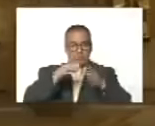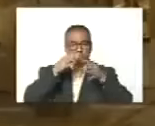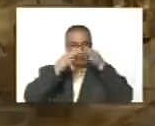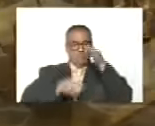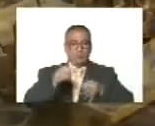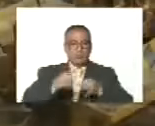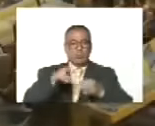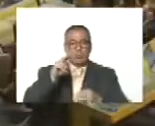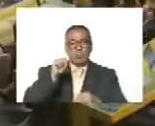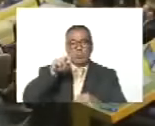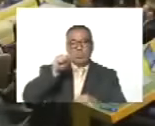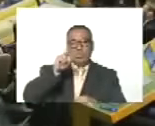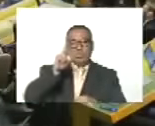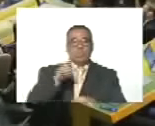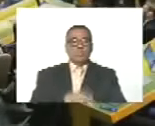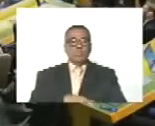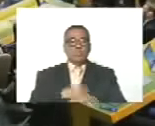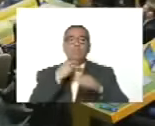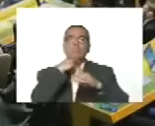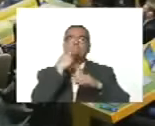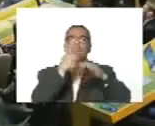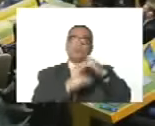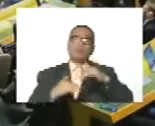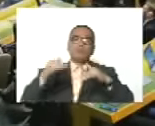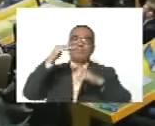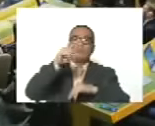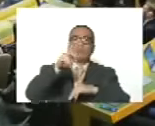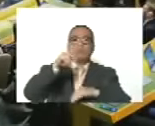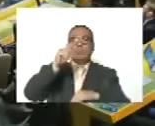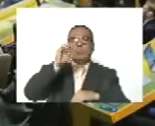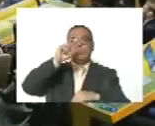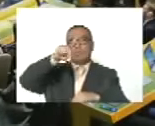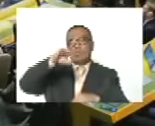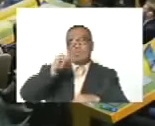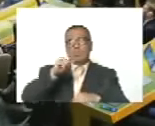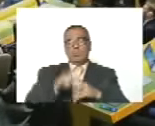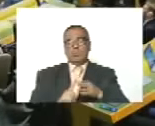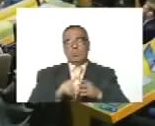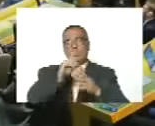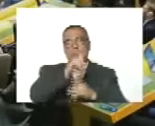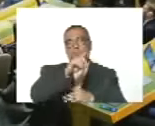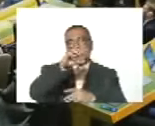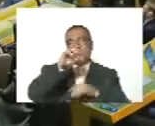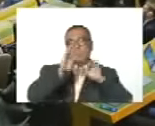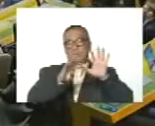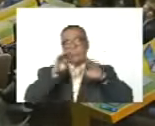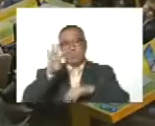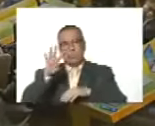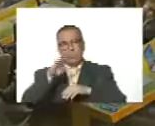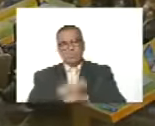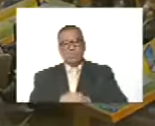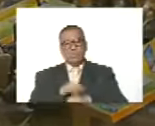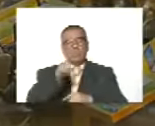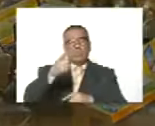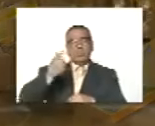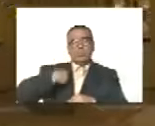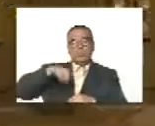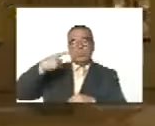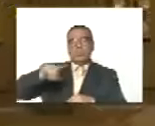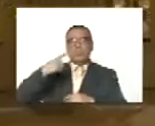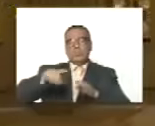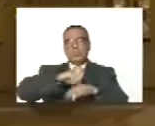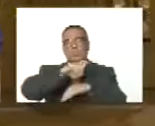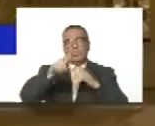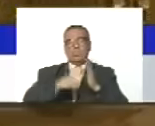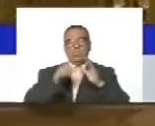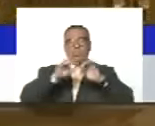de la ONU. Alzamos la voz para que Palestina sea la nación número 194 en tener derechos plenos en